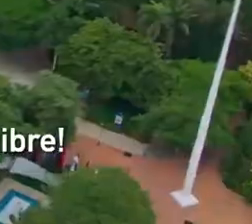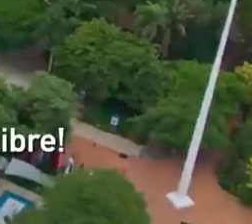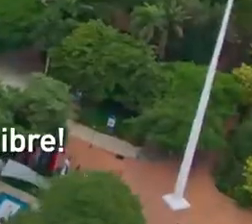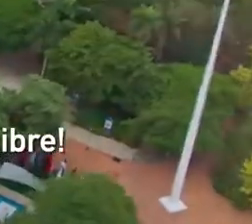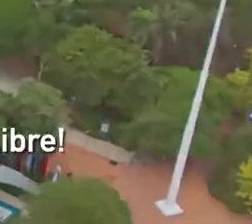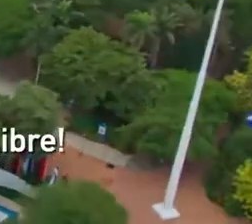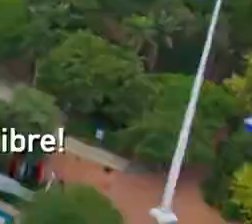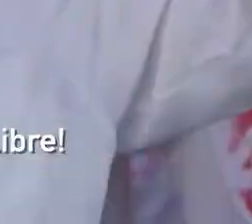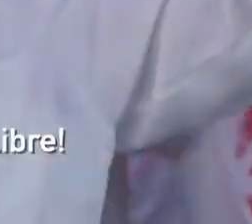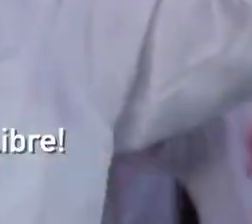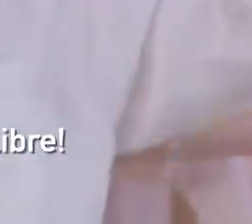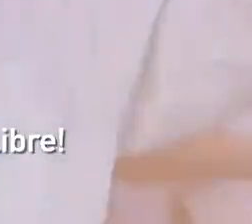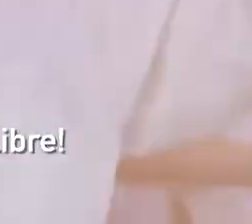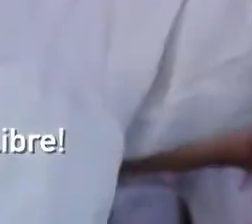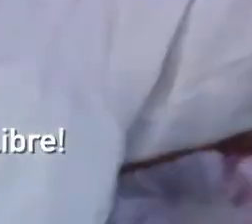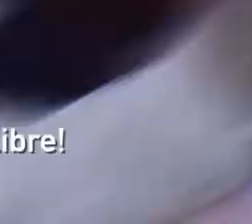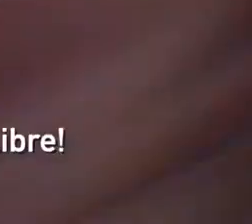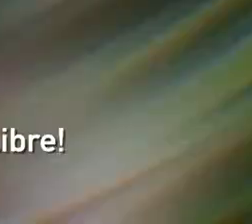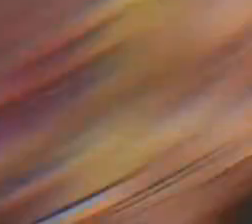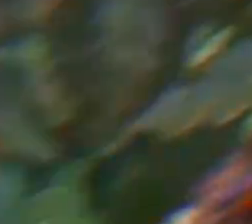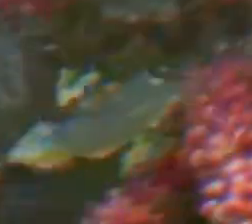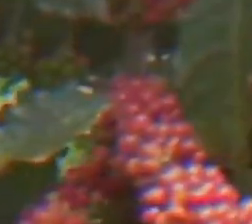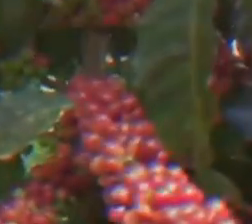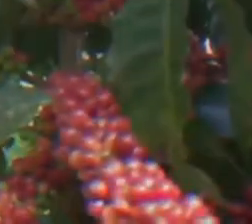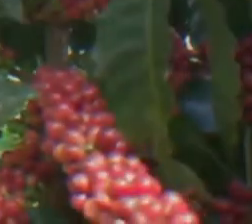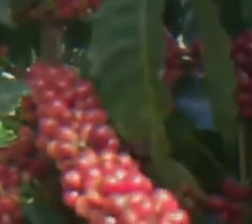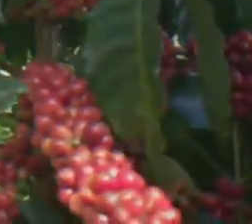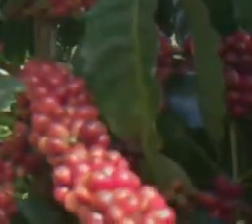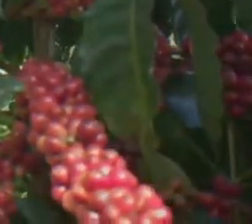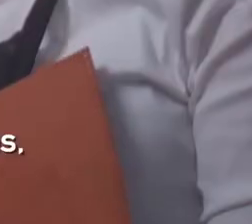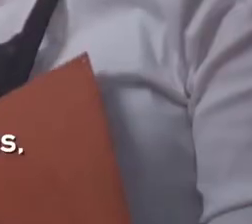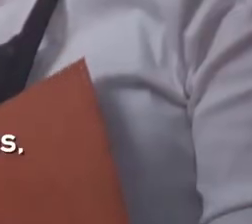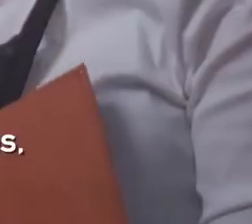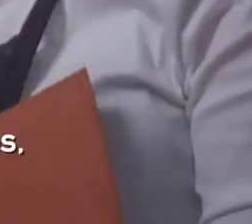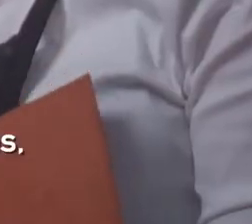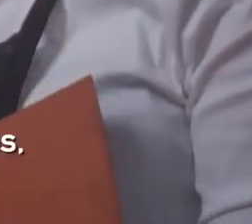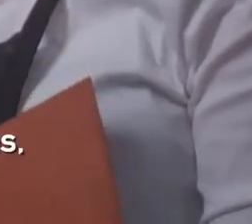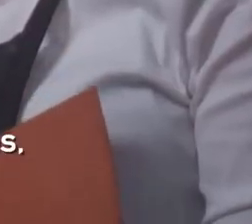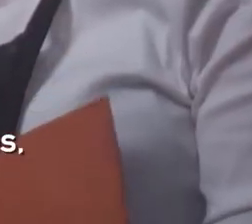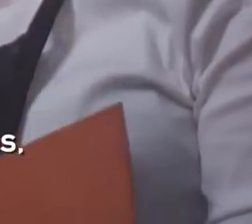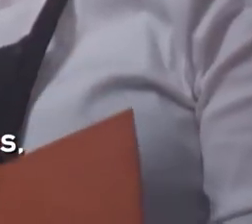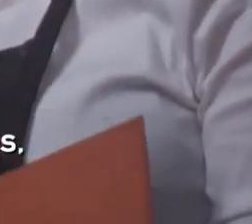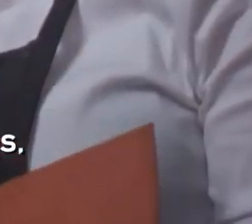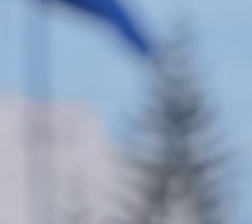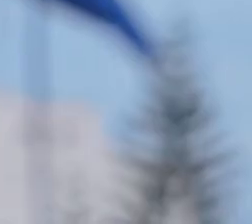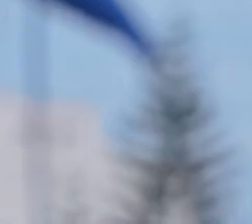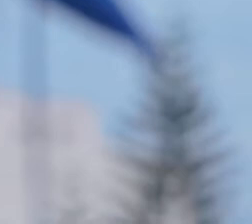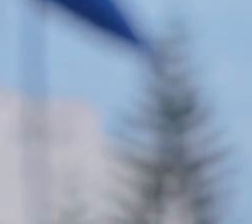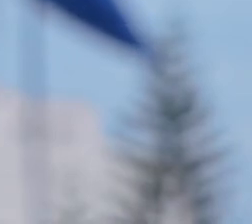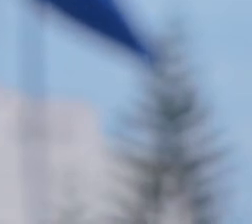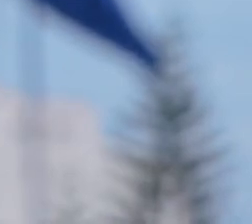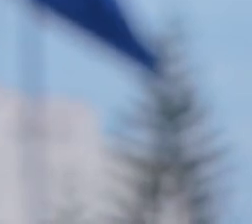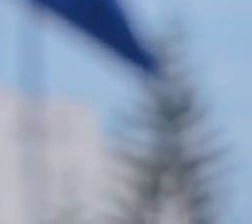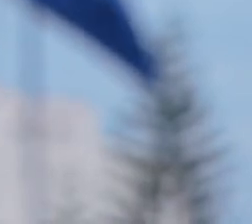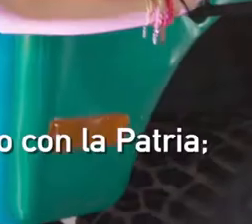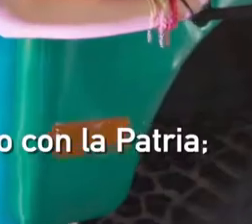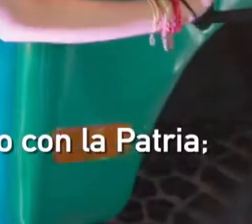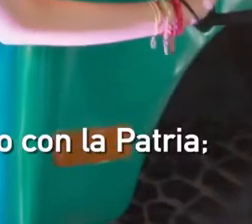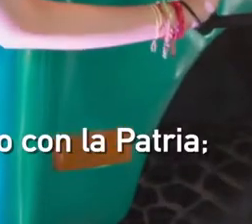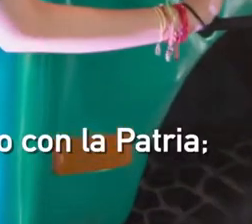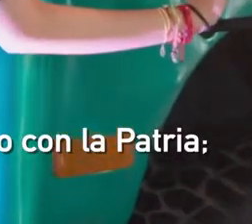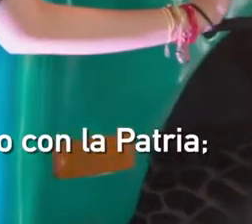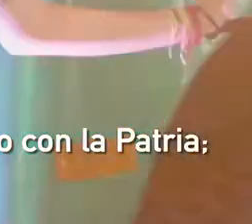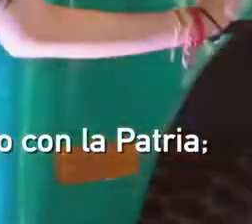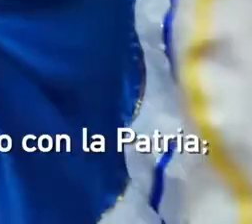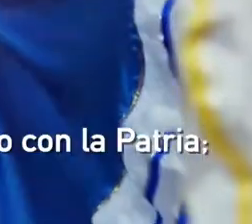te declaramos siempre libre el camino andado nos ha hecho más fuertes más conscientes y ha